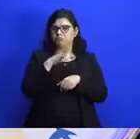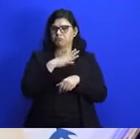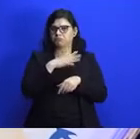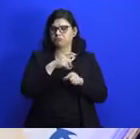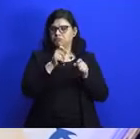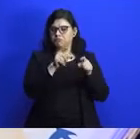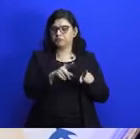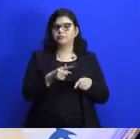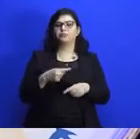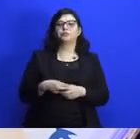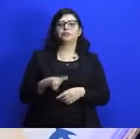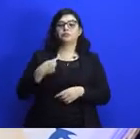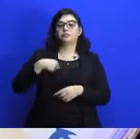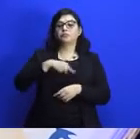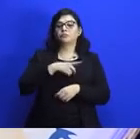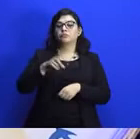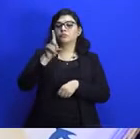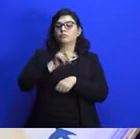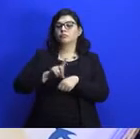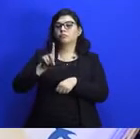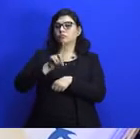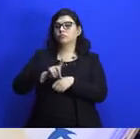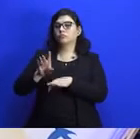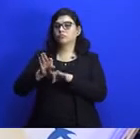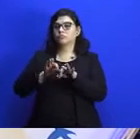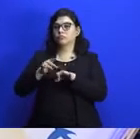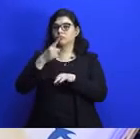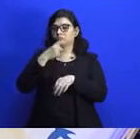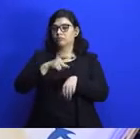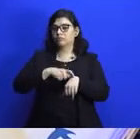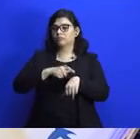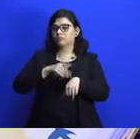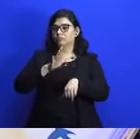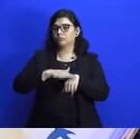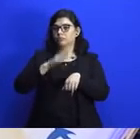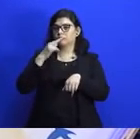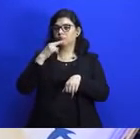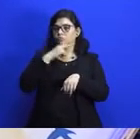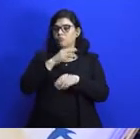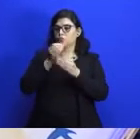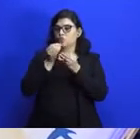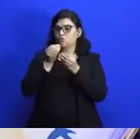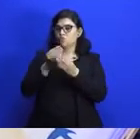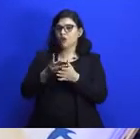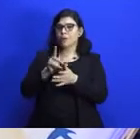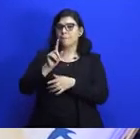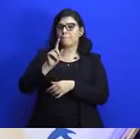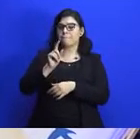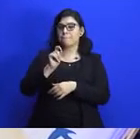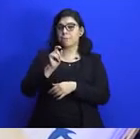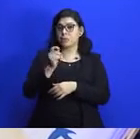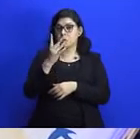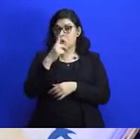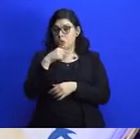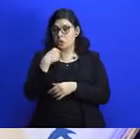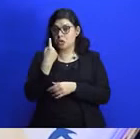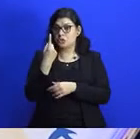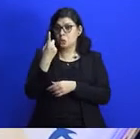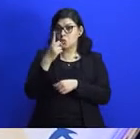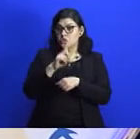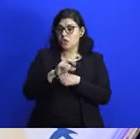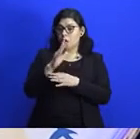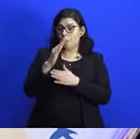También trabajamos todos los días para hacer más eficiente su tiempo, al entregarles en menos de 24 horas sus